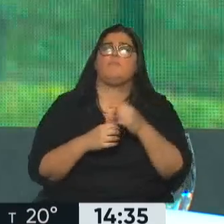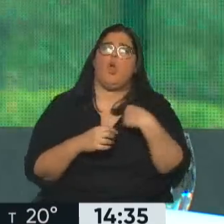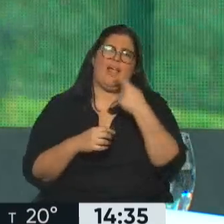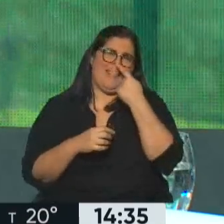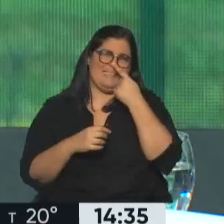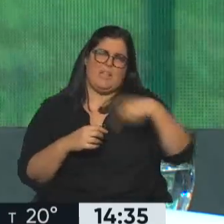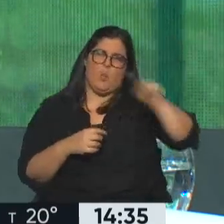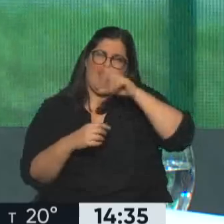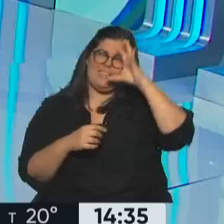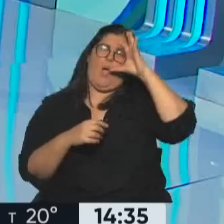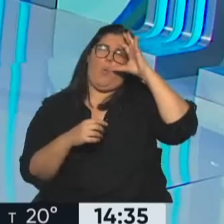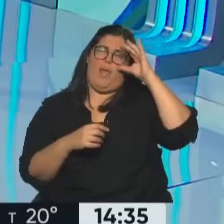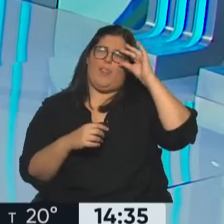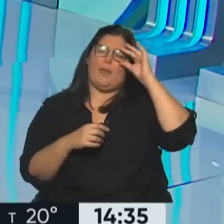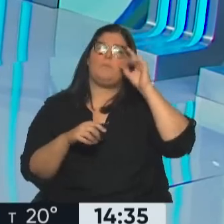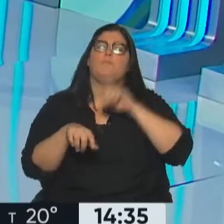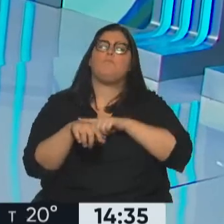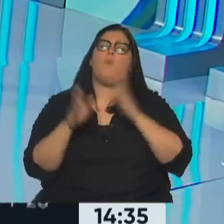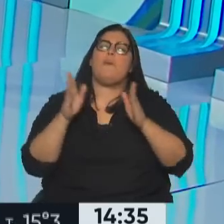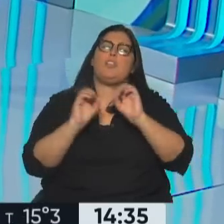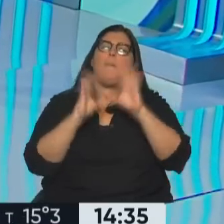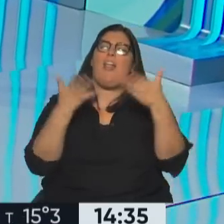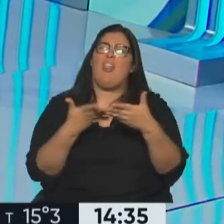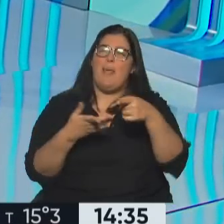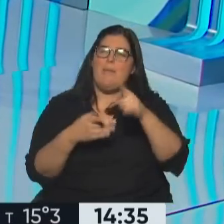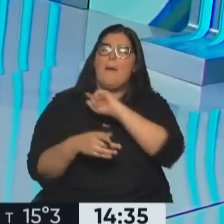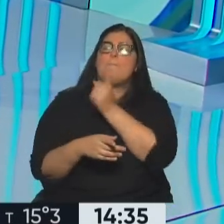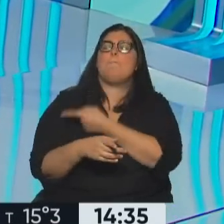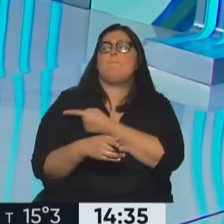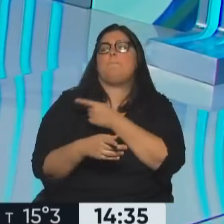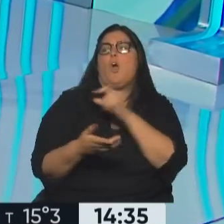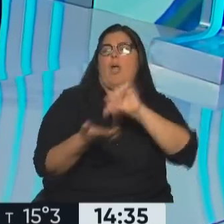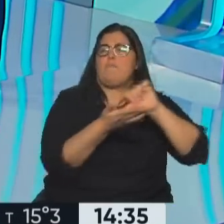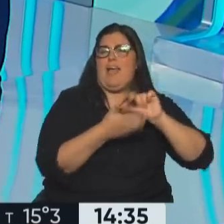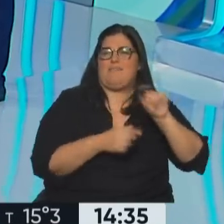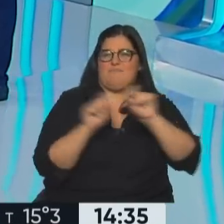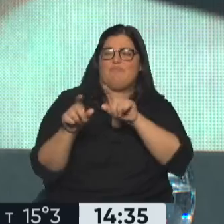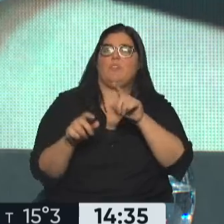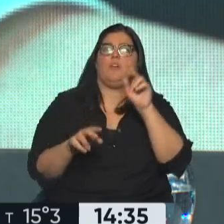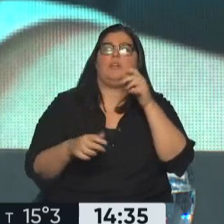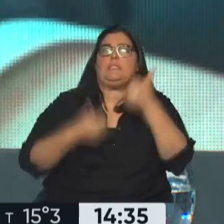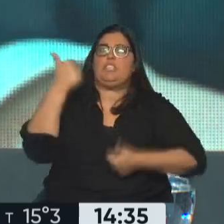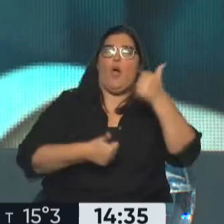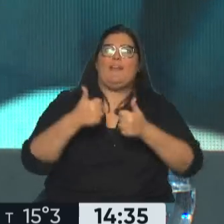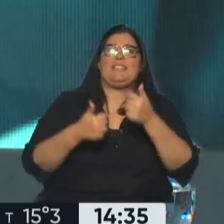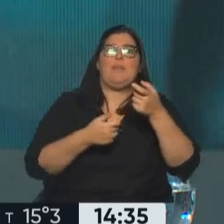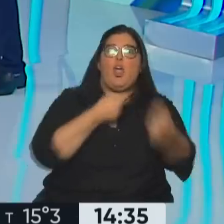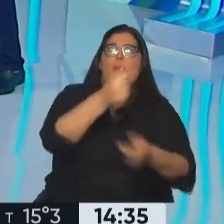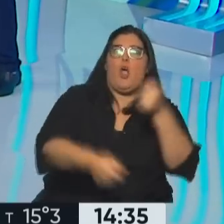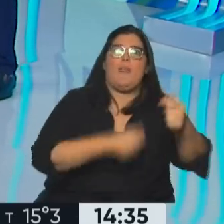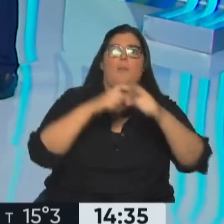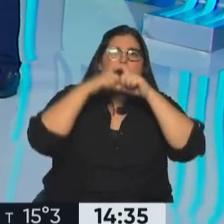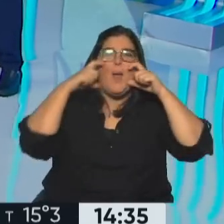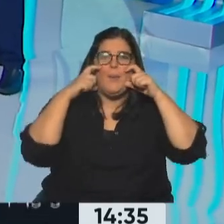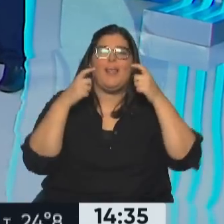acuerdan en la pandemia que había competencia de los países más poderosos para comprar barbijos y que los países más pobres no podían acceder? Robos